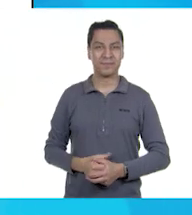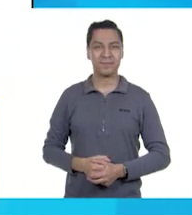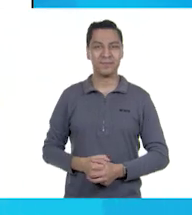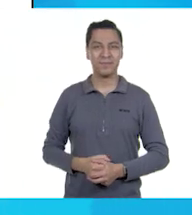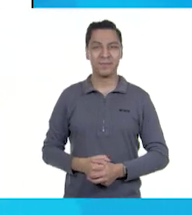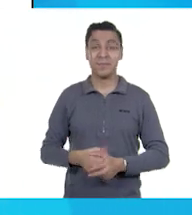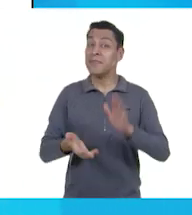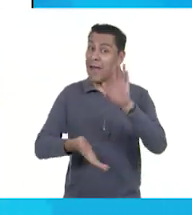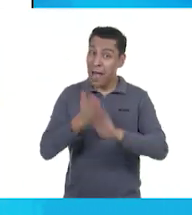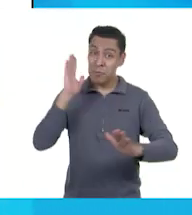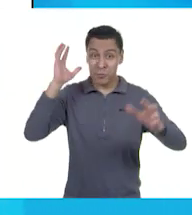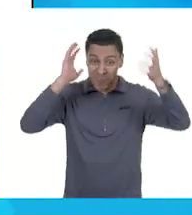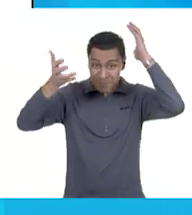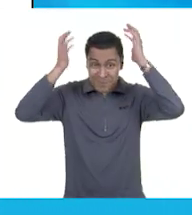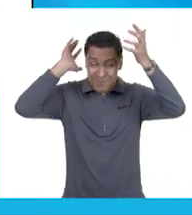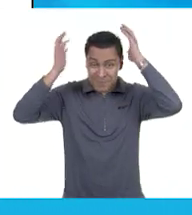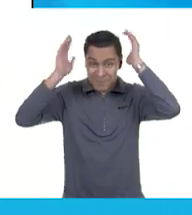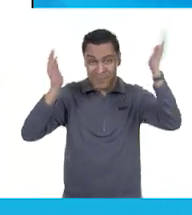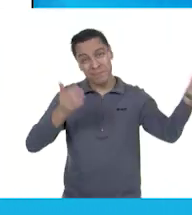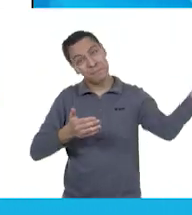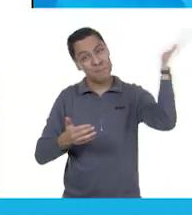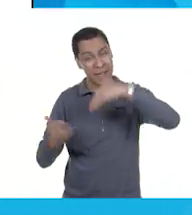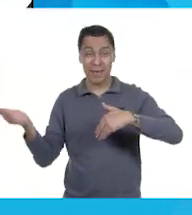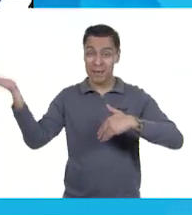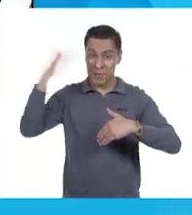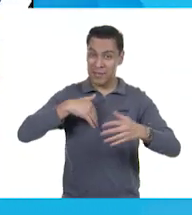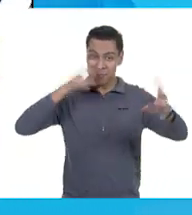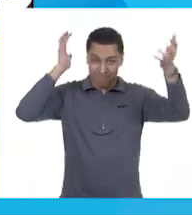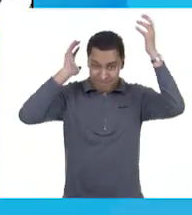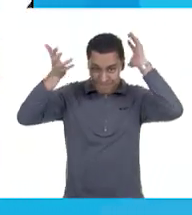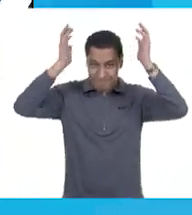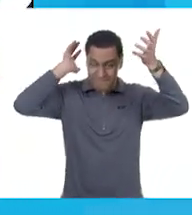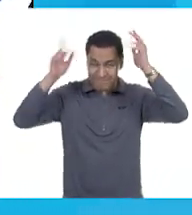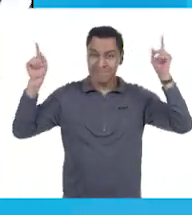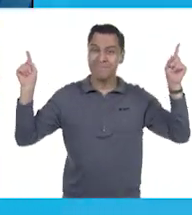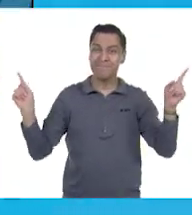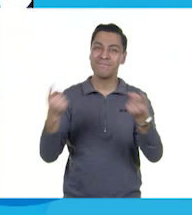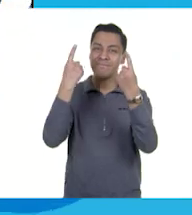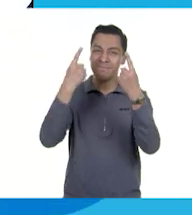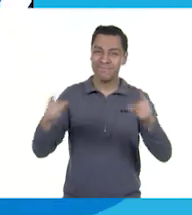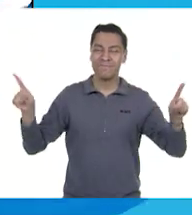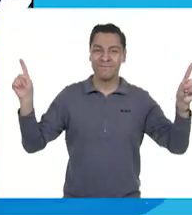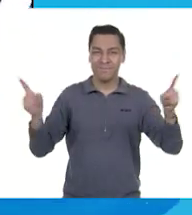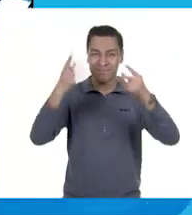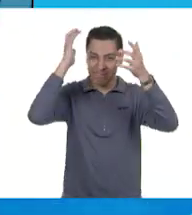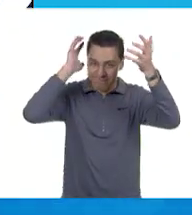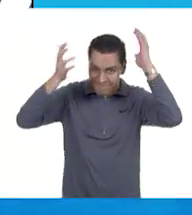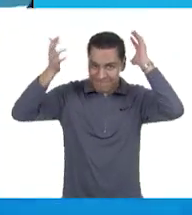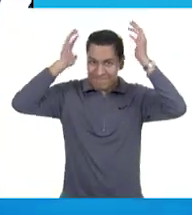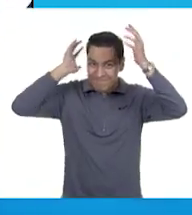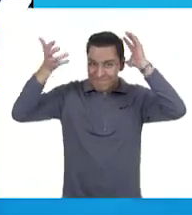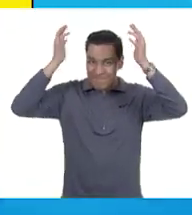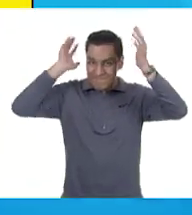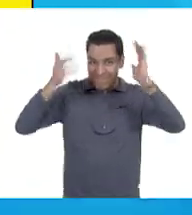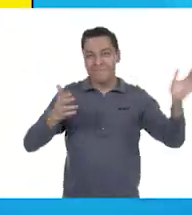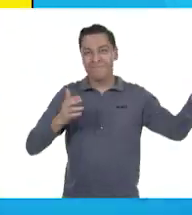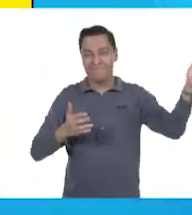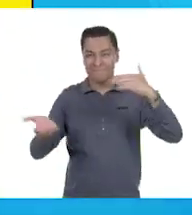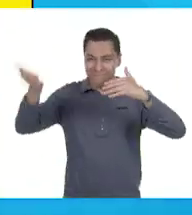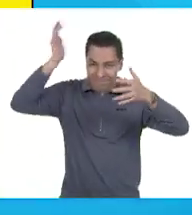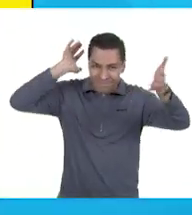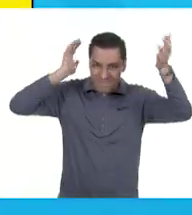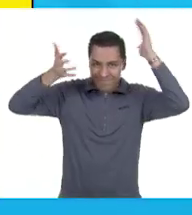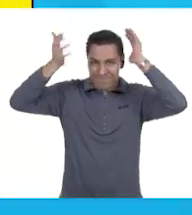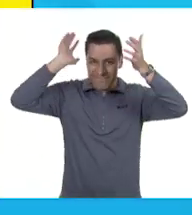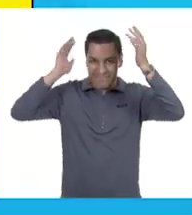a bañar. Nos vamos a bañar, nos vamos a bañar, nos vamos a bañar, nos vamos a